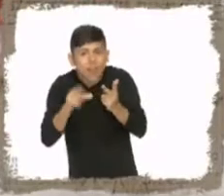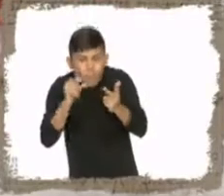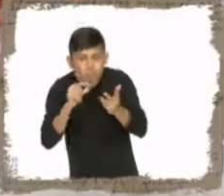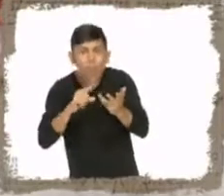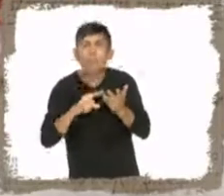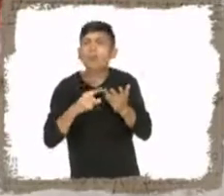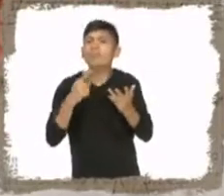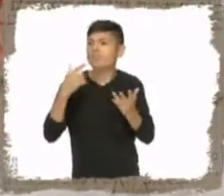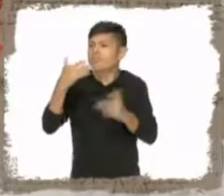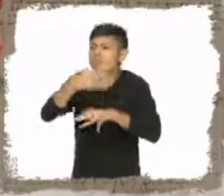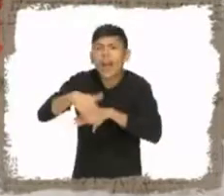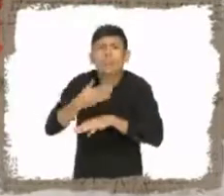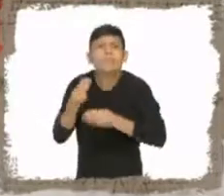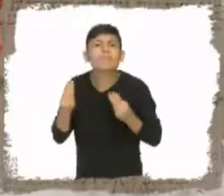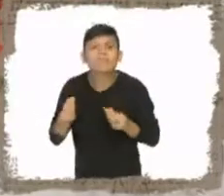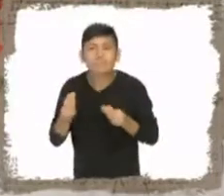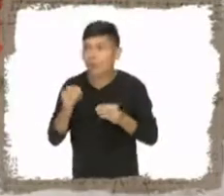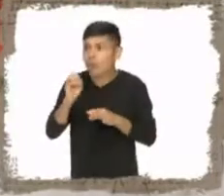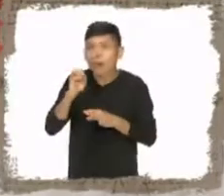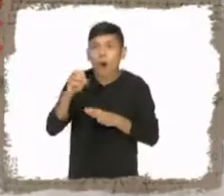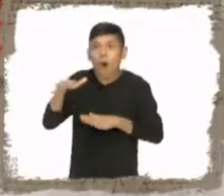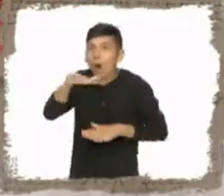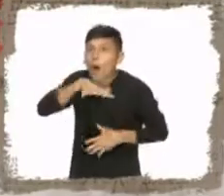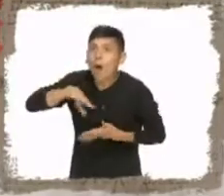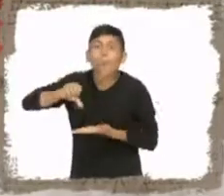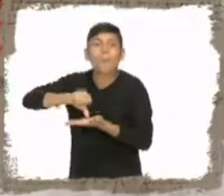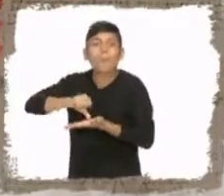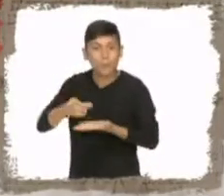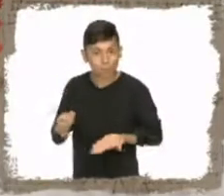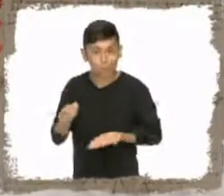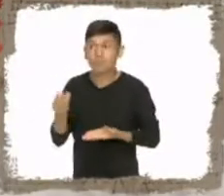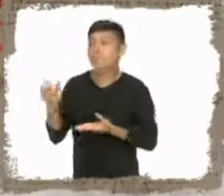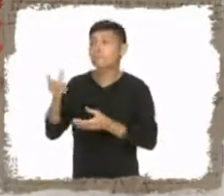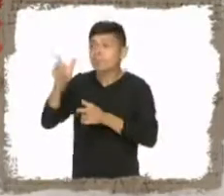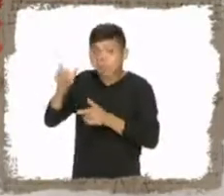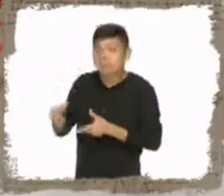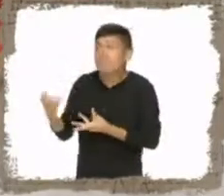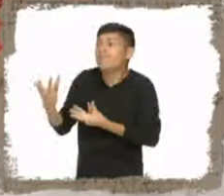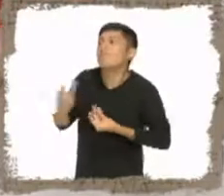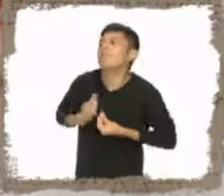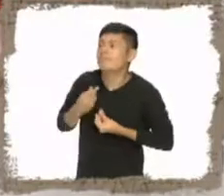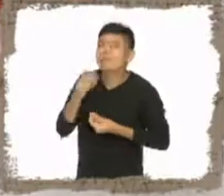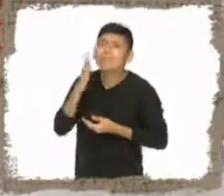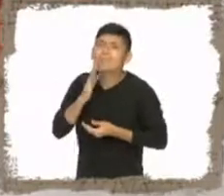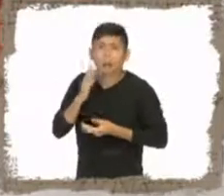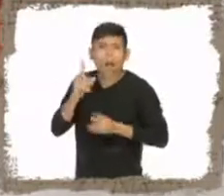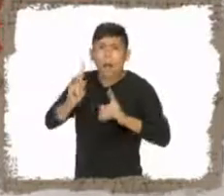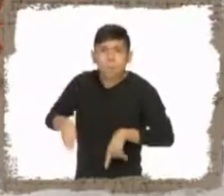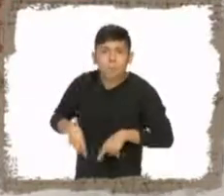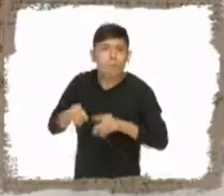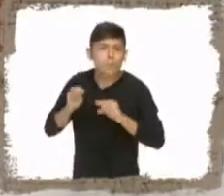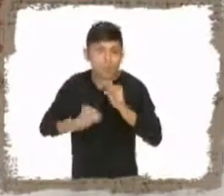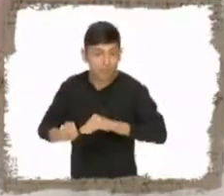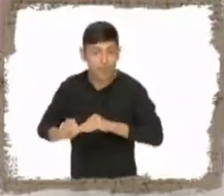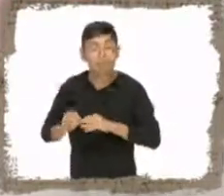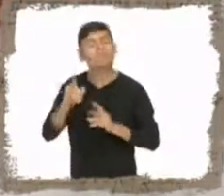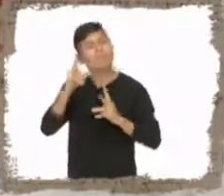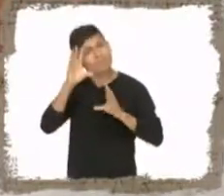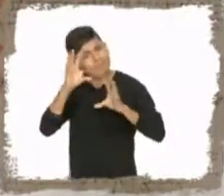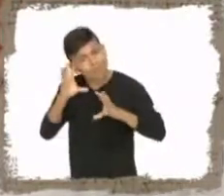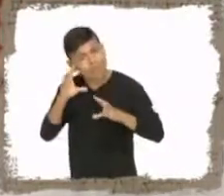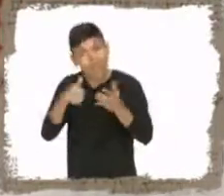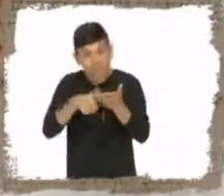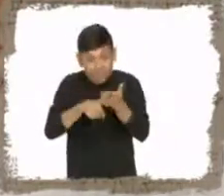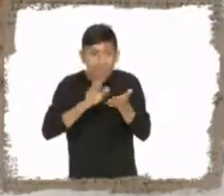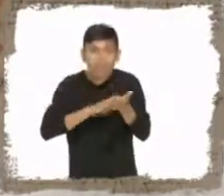de documento, cómo es tu dirección, cómo se llama tu localidad. Pedile ayuda a alguien si no te acordás de algunos datos. Y